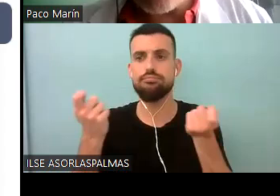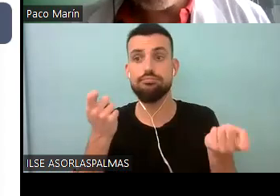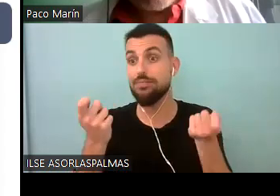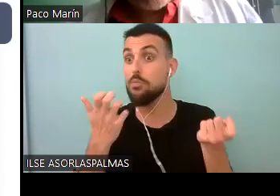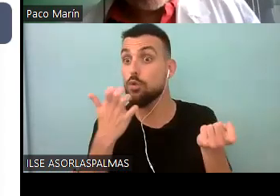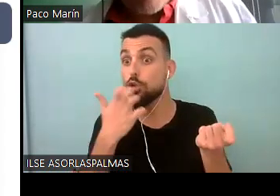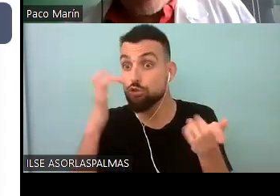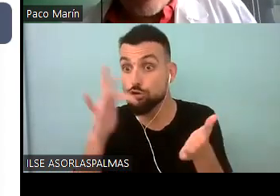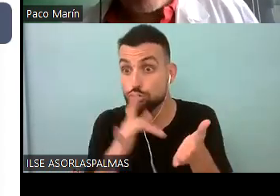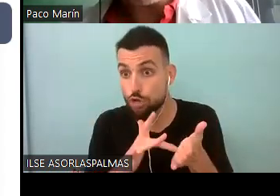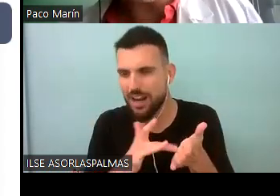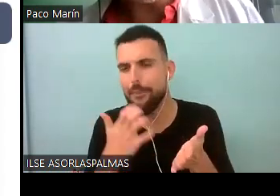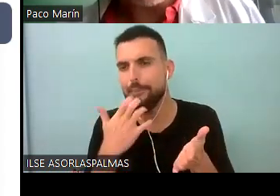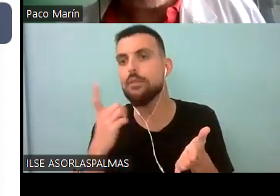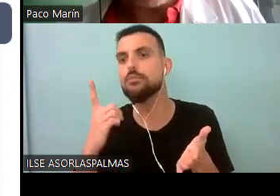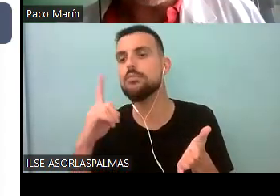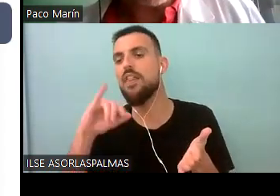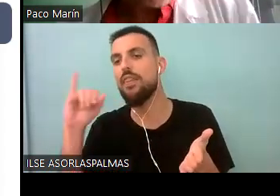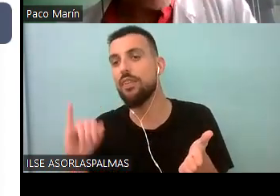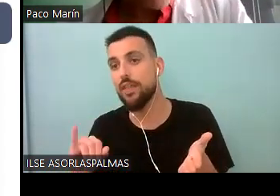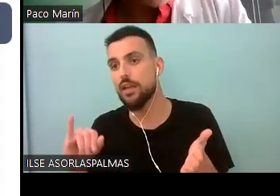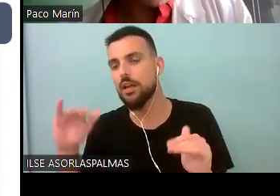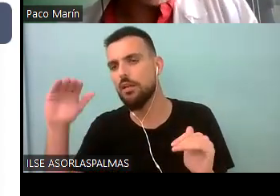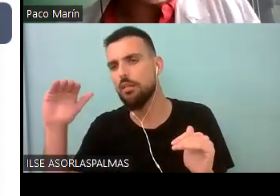de ellos se suele movilizar el calcio.